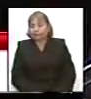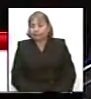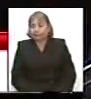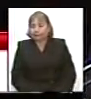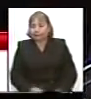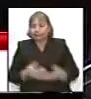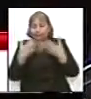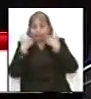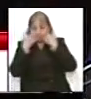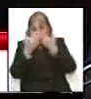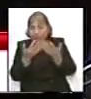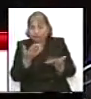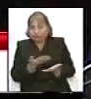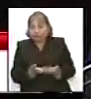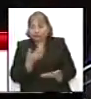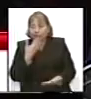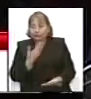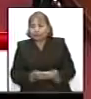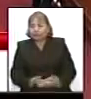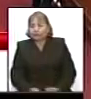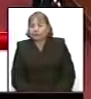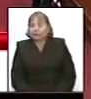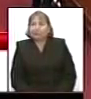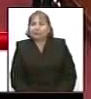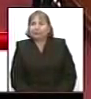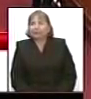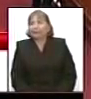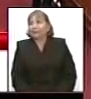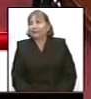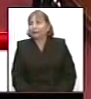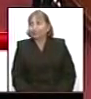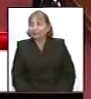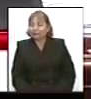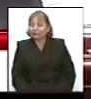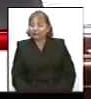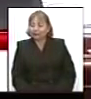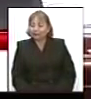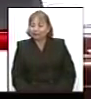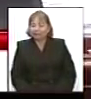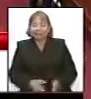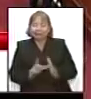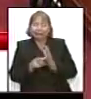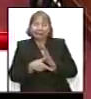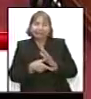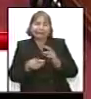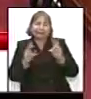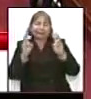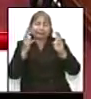el colmo, gracias. Siguiente tema.